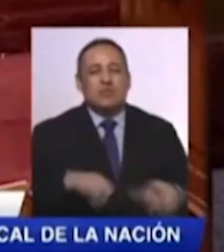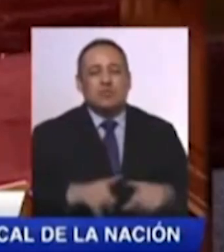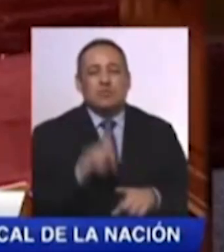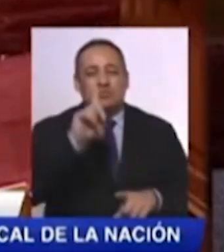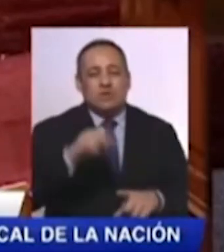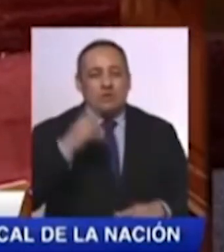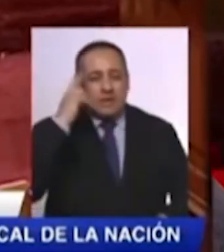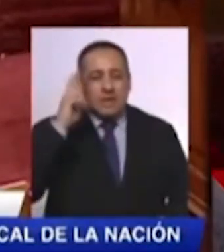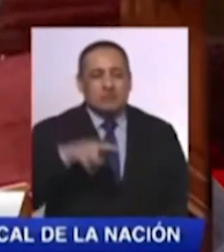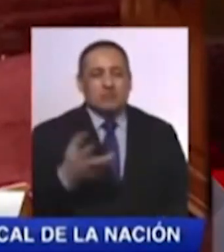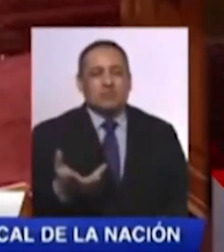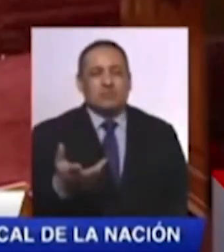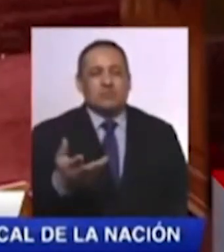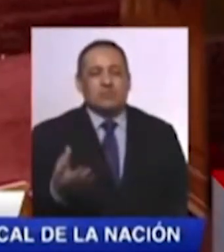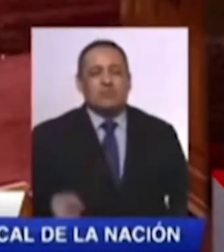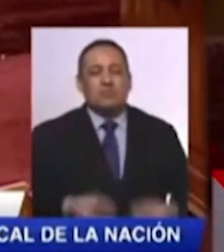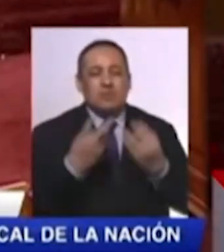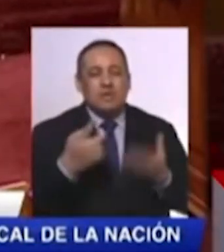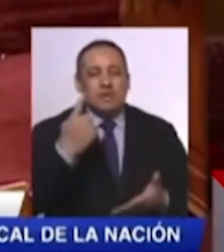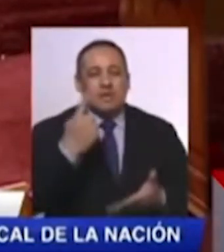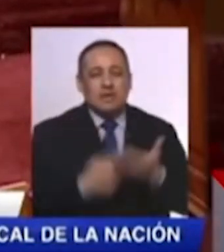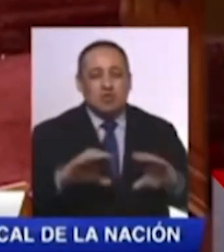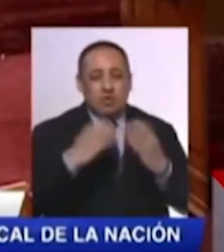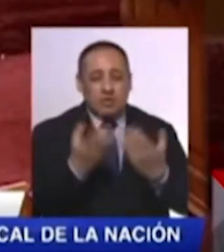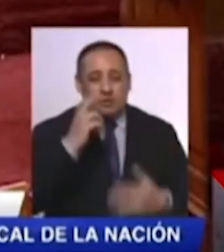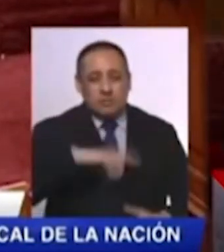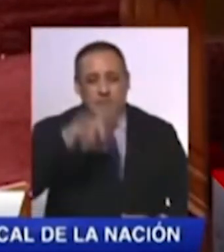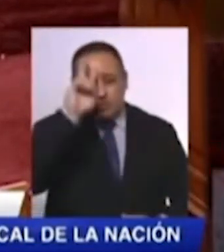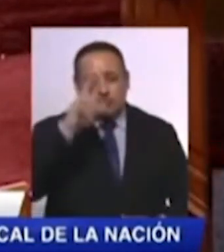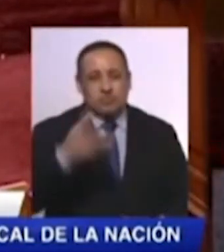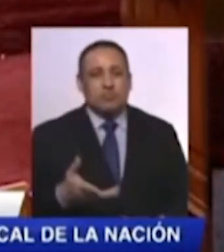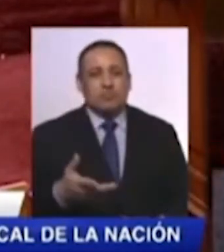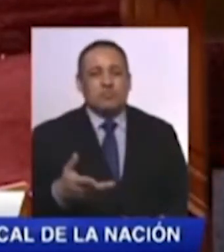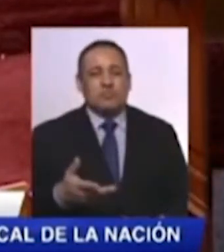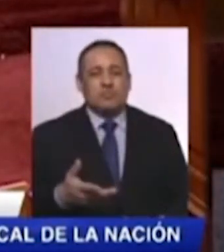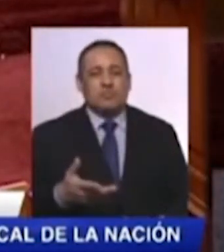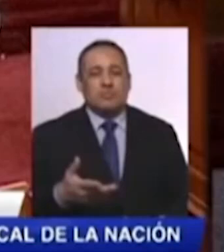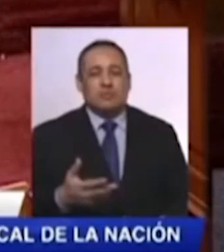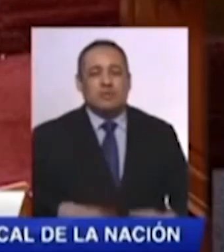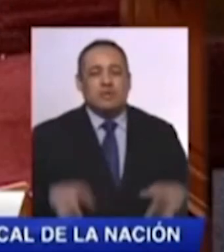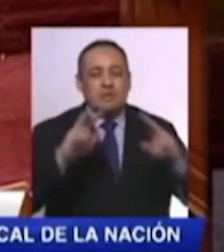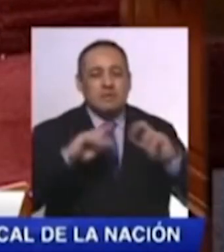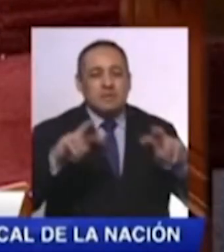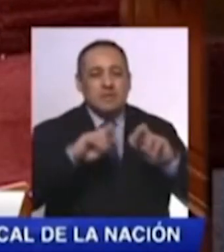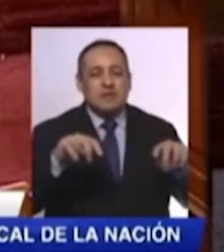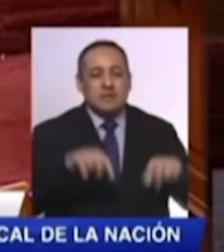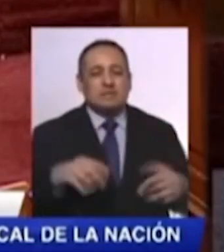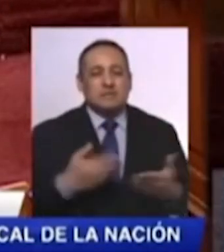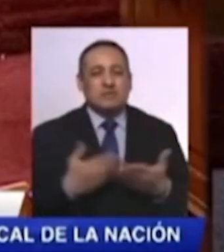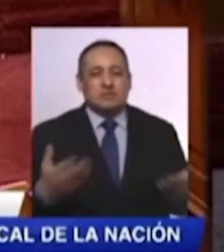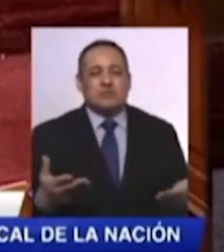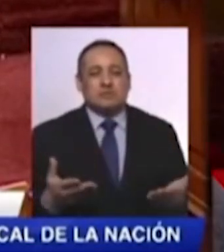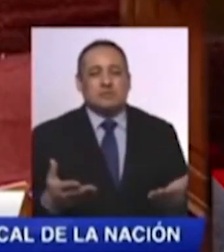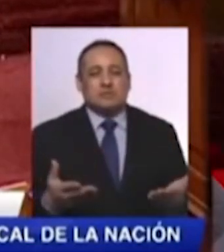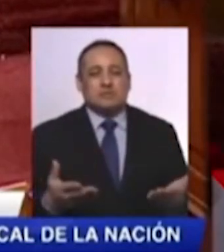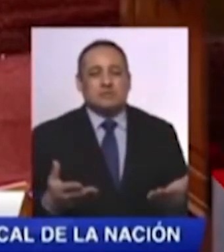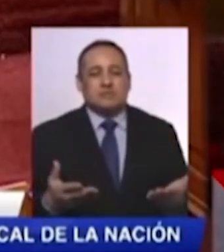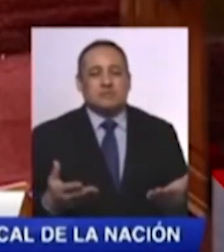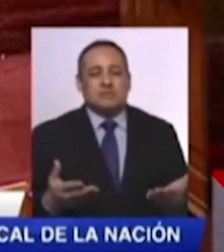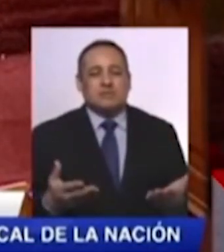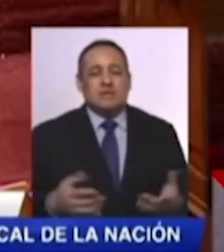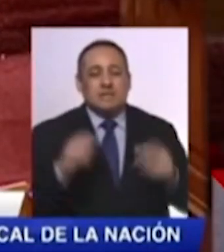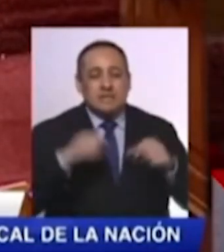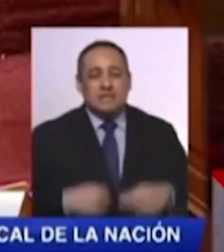una sola razón, de que el Congreso de la República investigaba estos hechos.